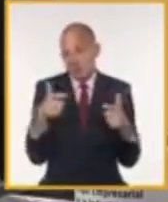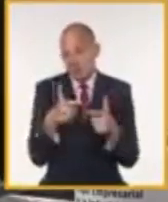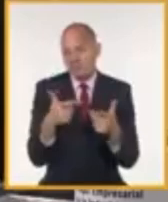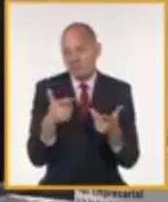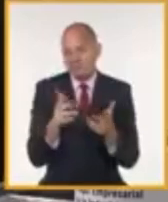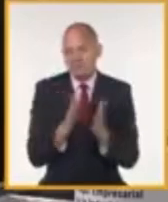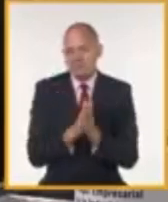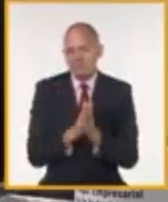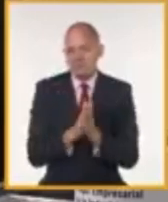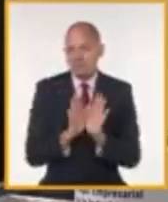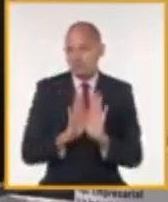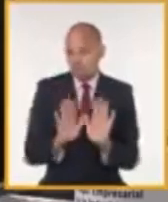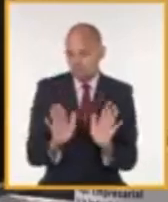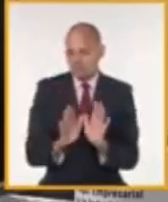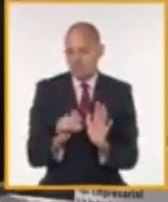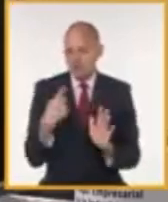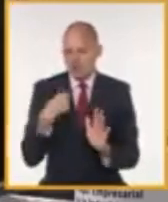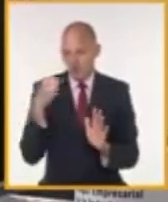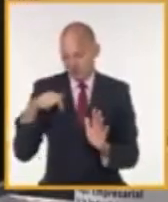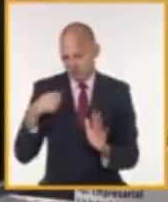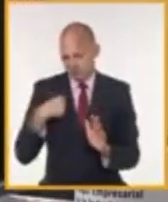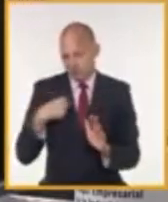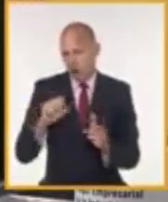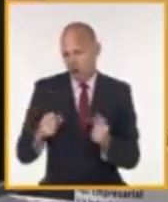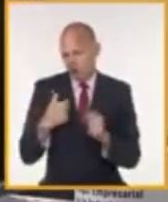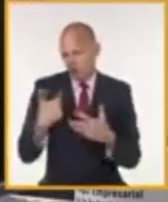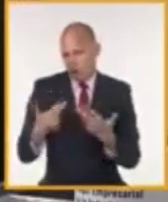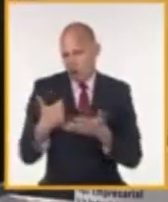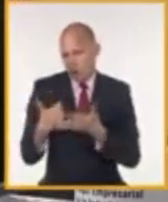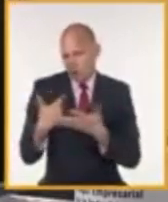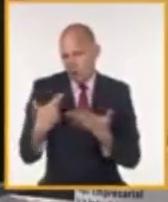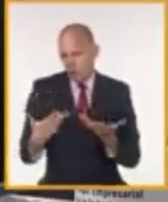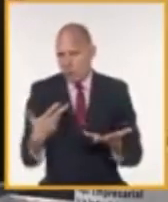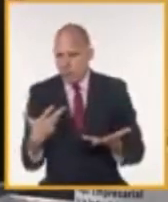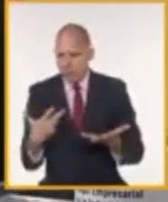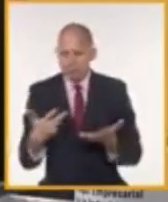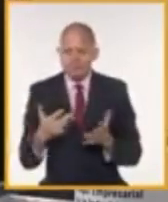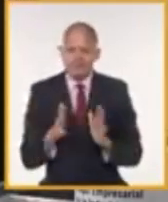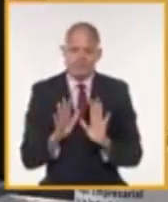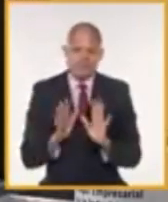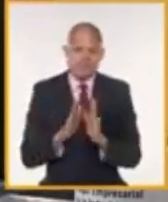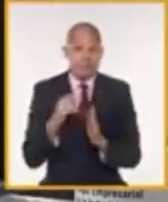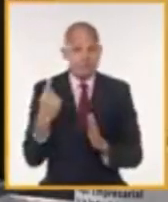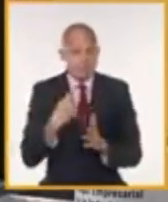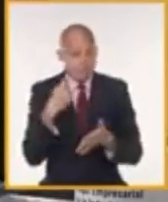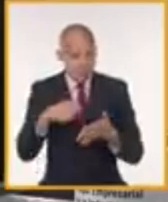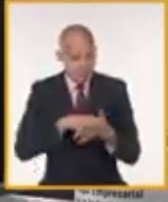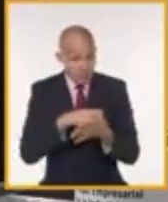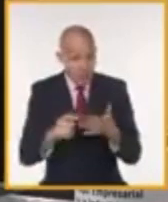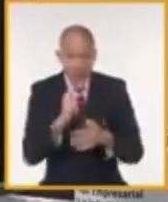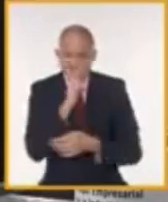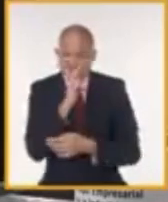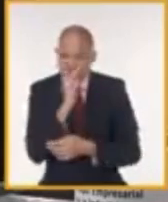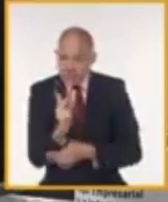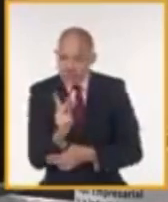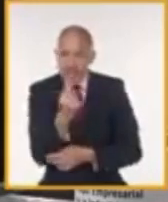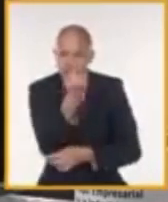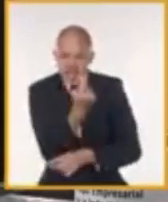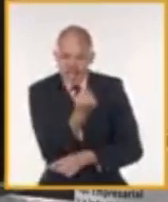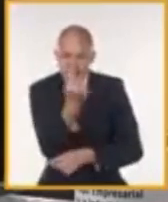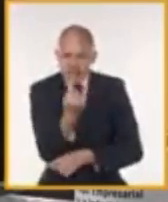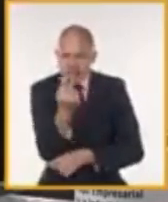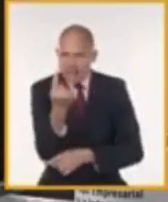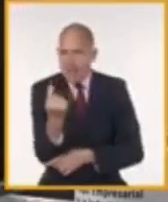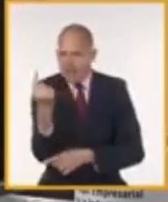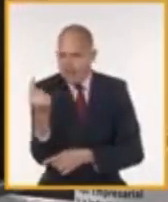que ha caracterizado al sector? En primer lugar, se ha diseñado una estrategia de atención diferenciada con los